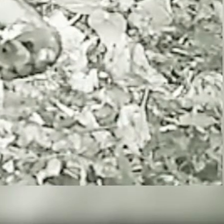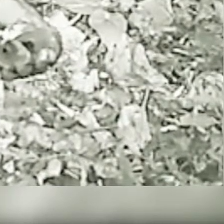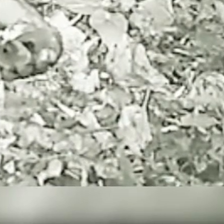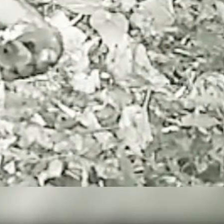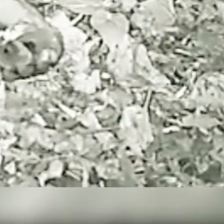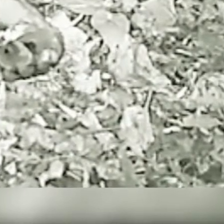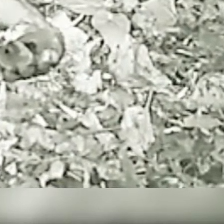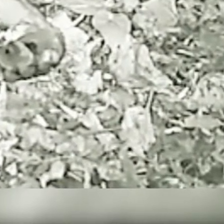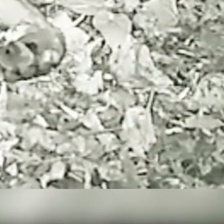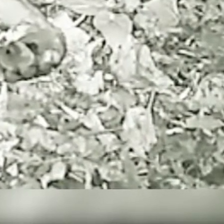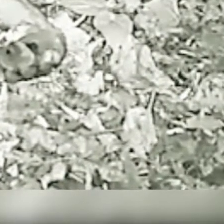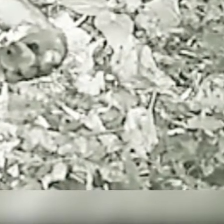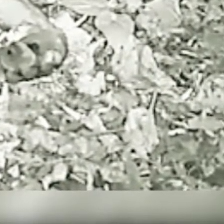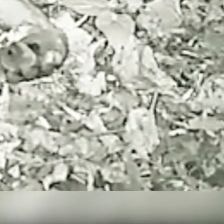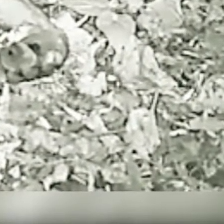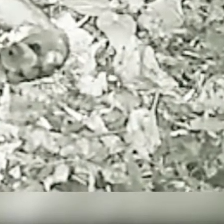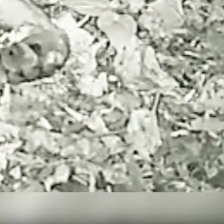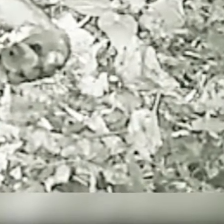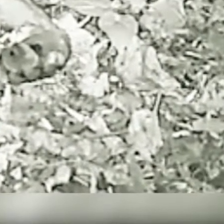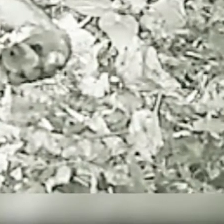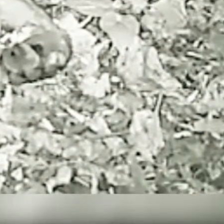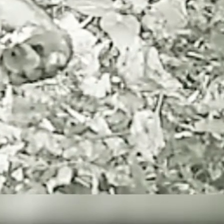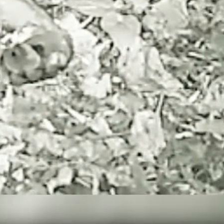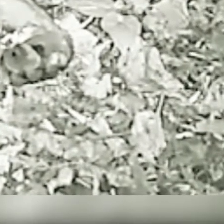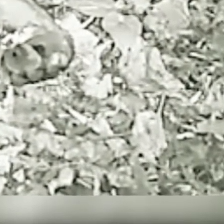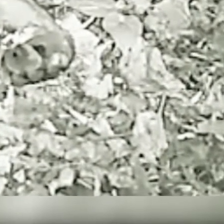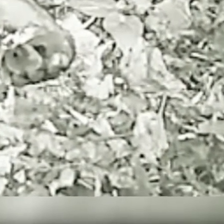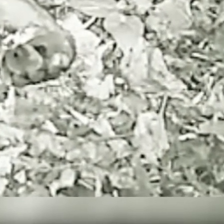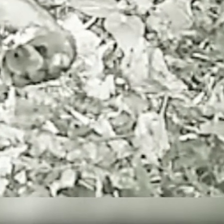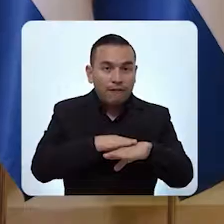en una época determinada del año.